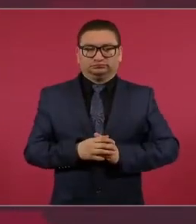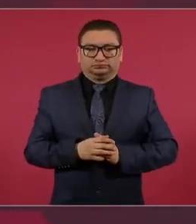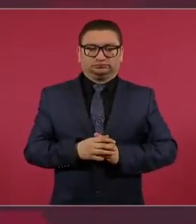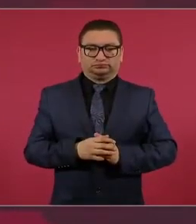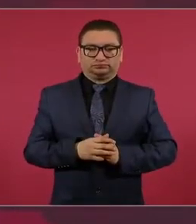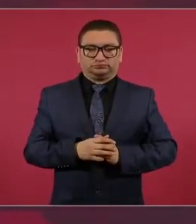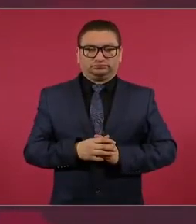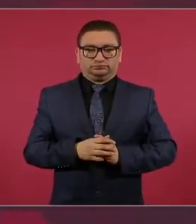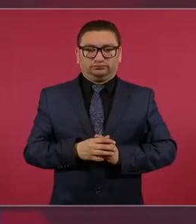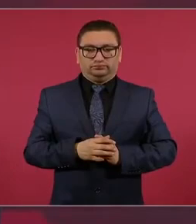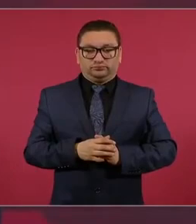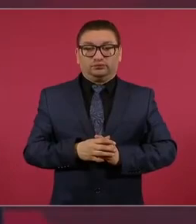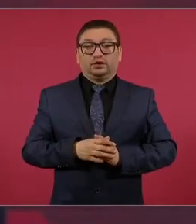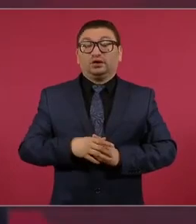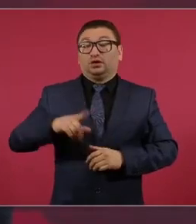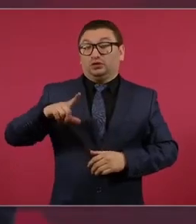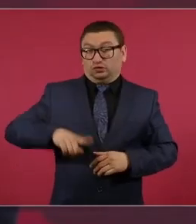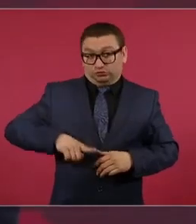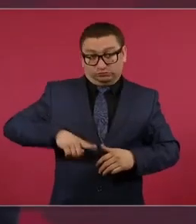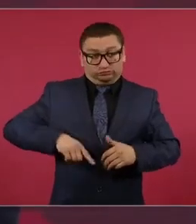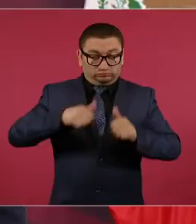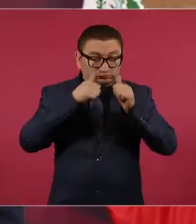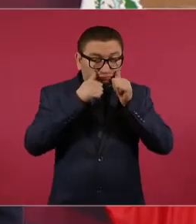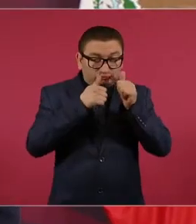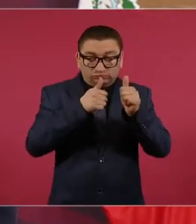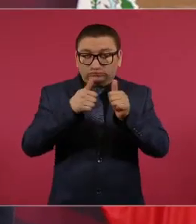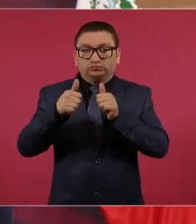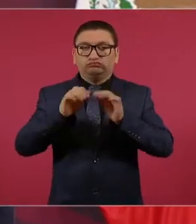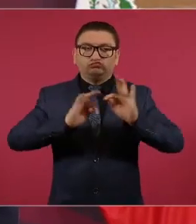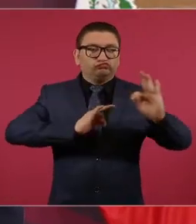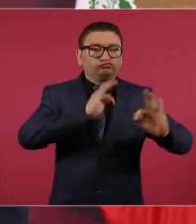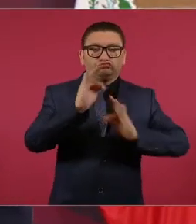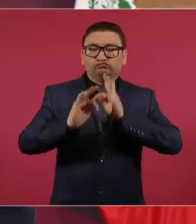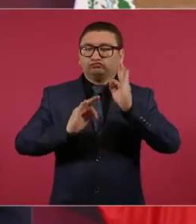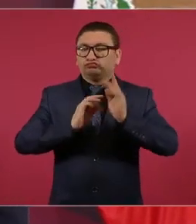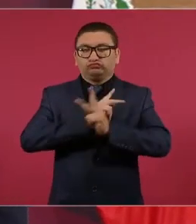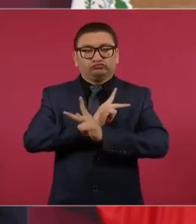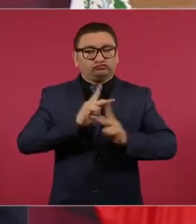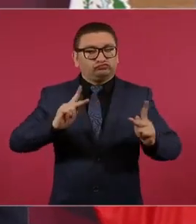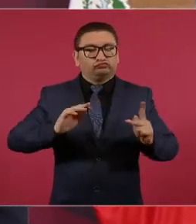garantizando atención a todos